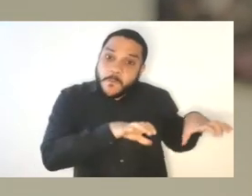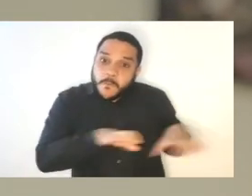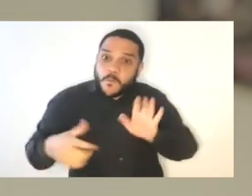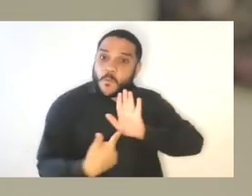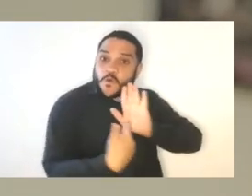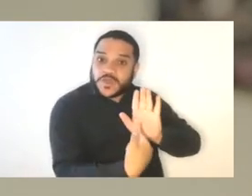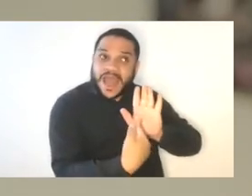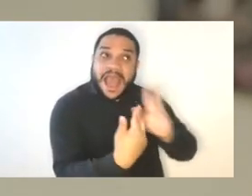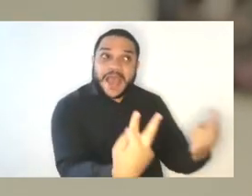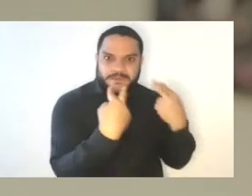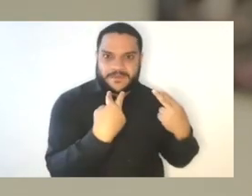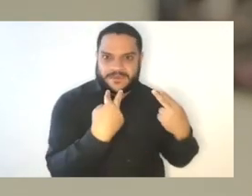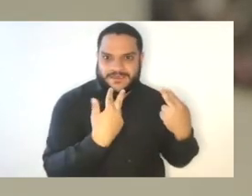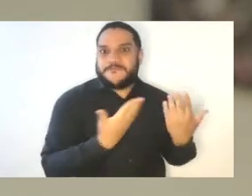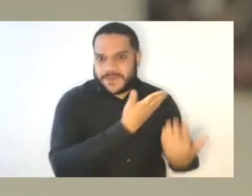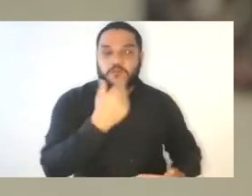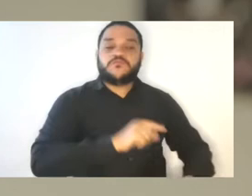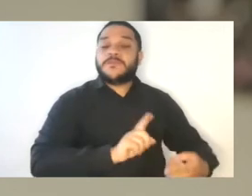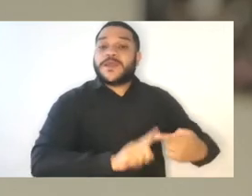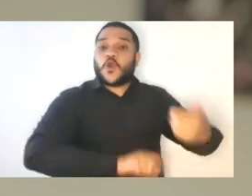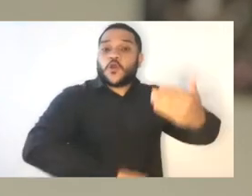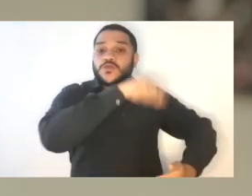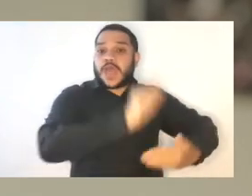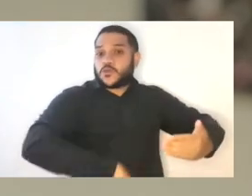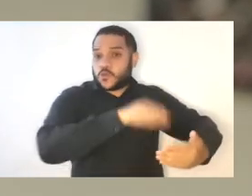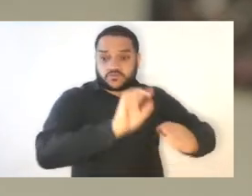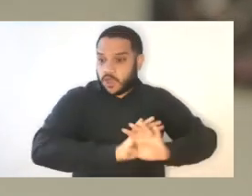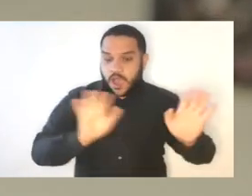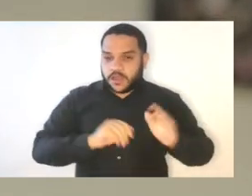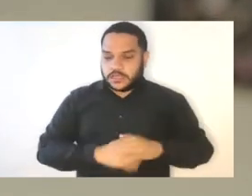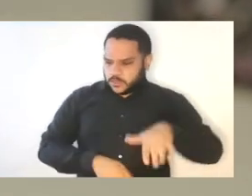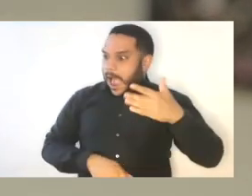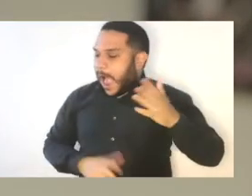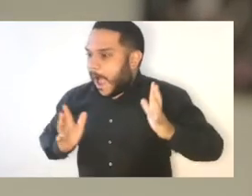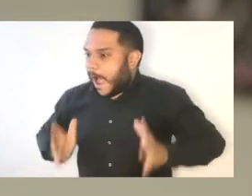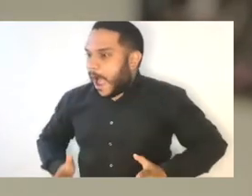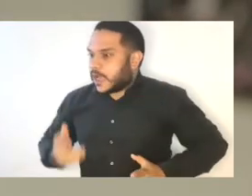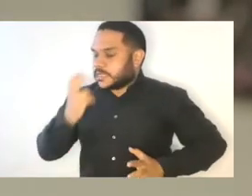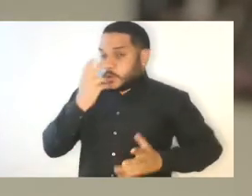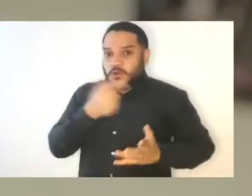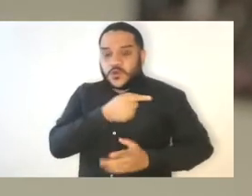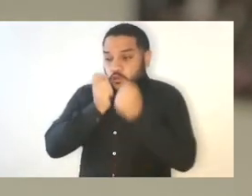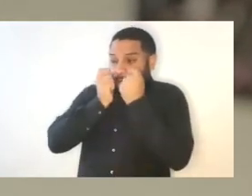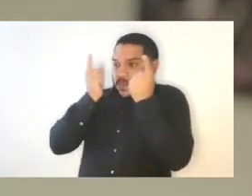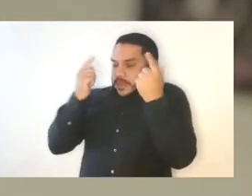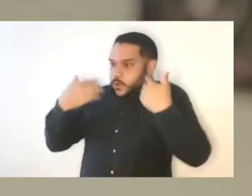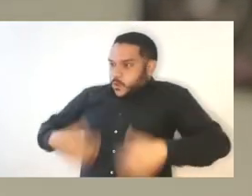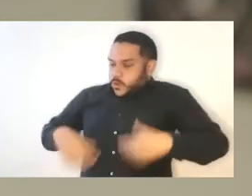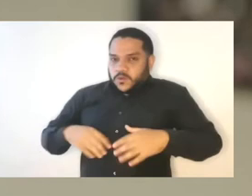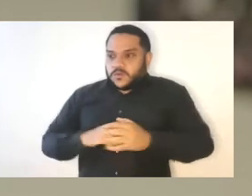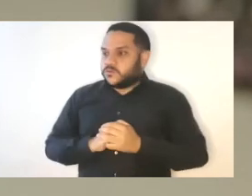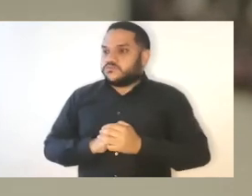que hacer con las palabras, sino con los hechos. Hacíamos la contratación y la persona llega y después ya se daba